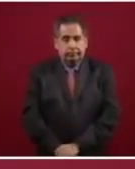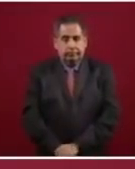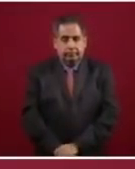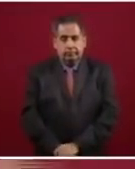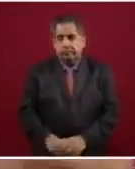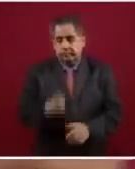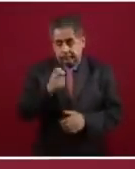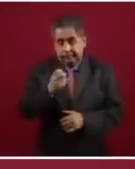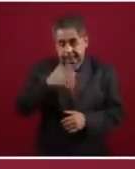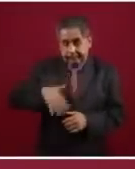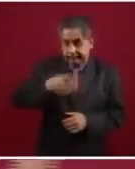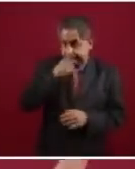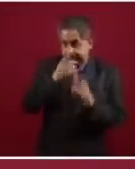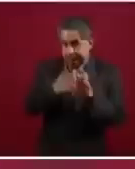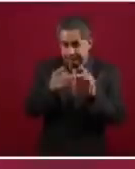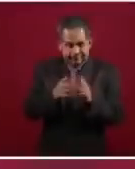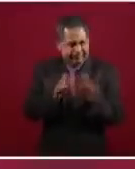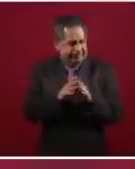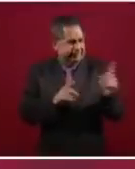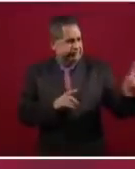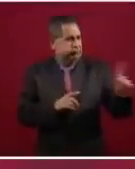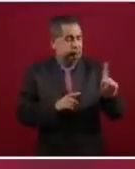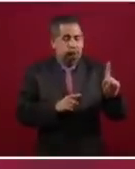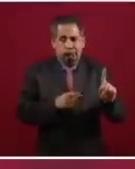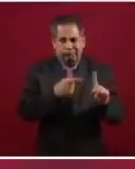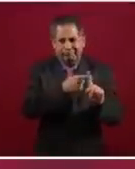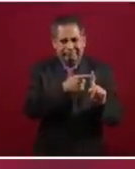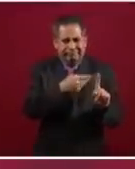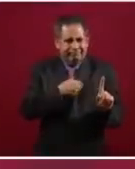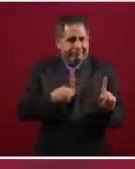Esto que les estoy planteando, un